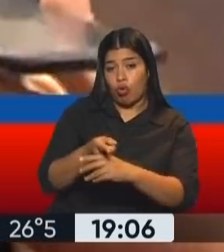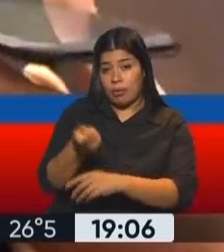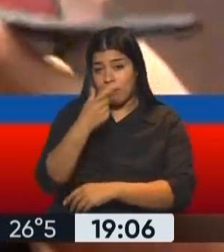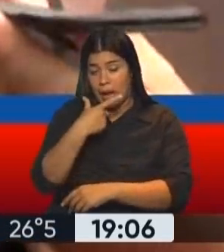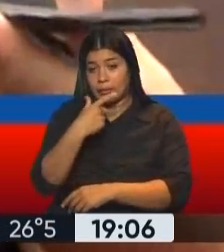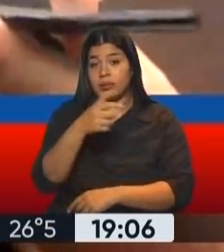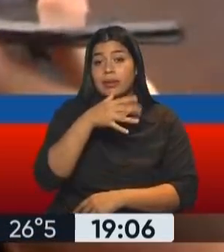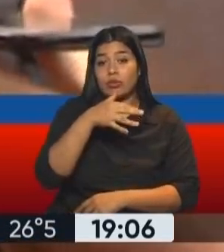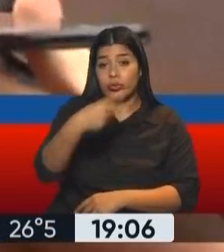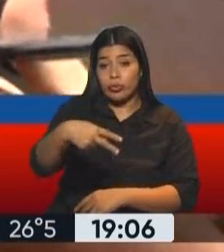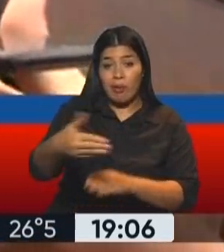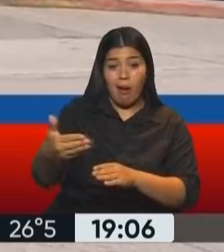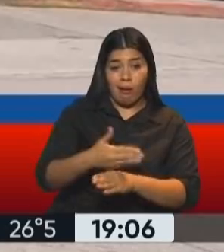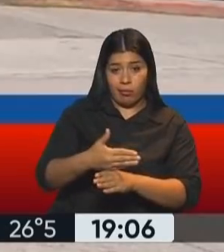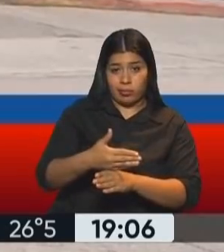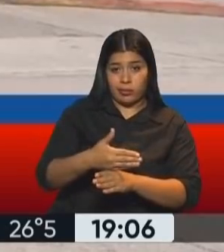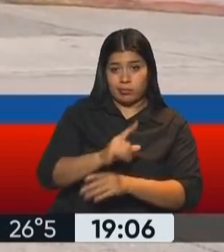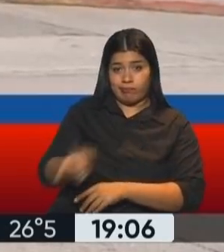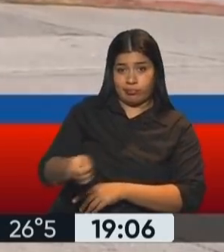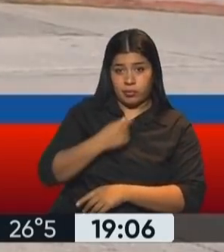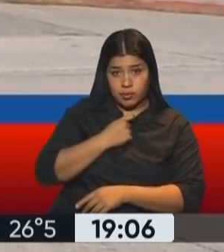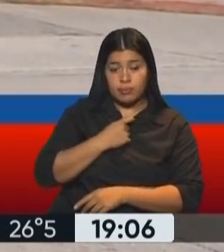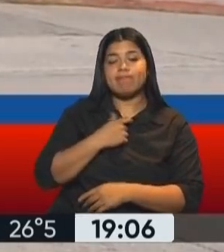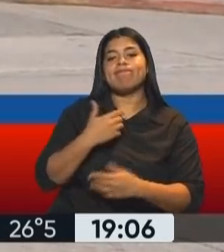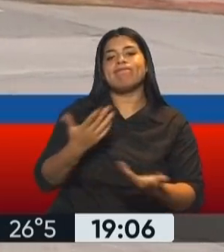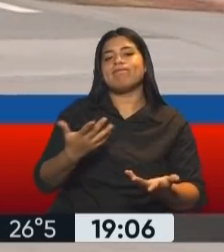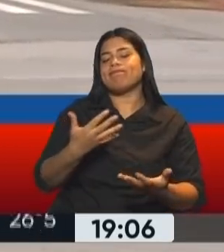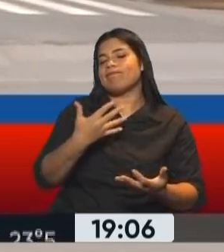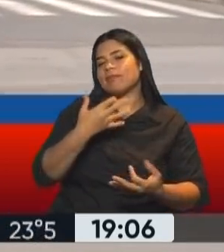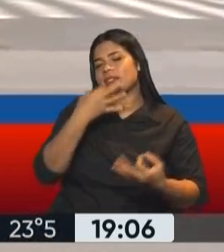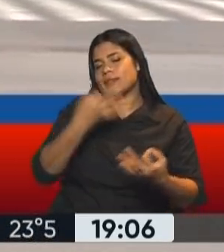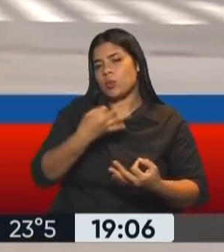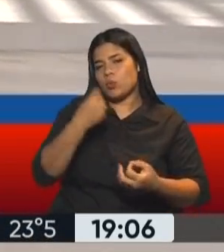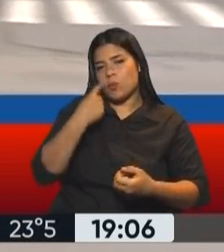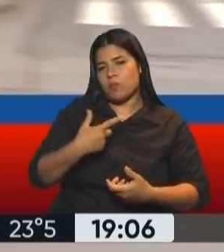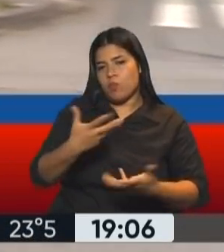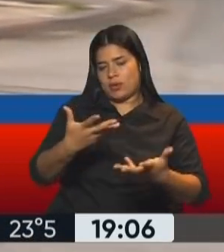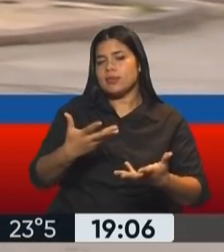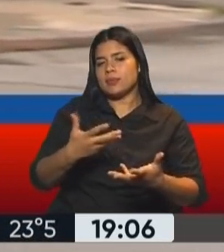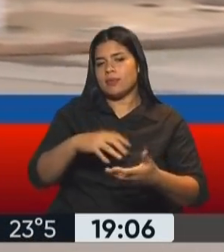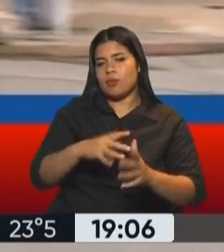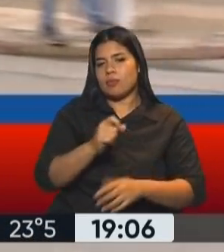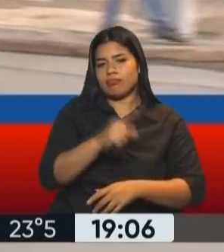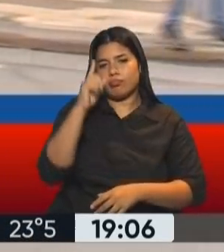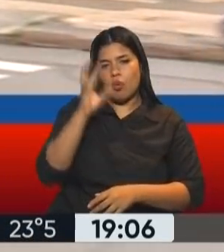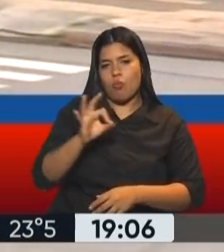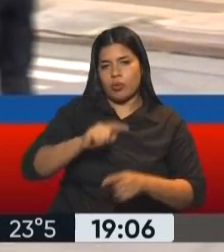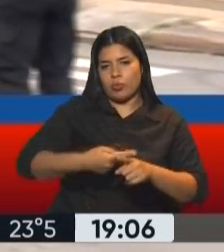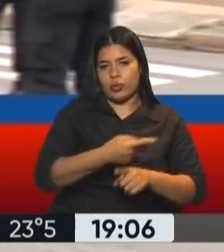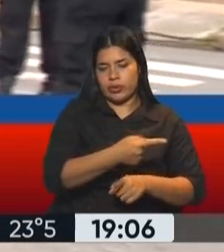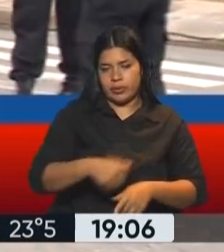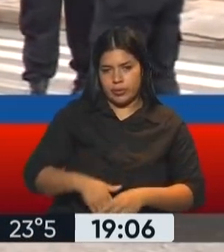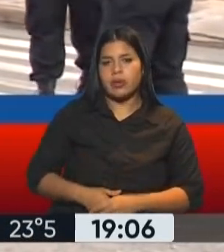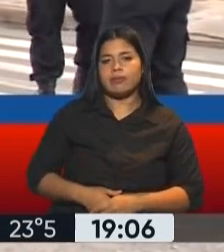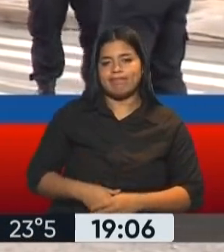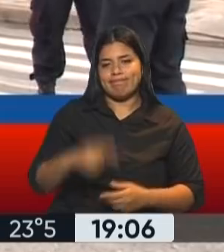noviembre, va a volver a dejar las huellas de su parcialidad, de su dependencia política, y va a seguir mostrando, tristemente,